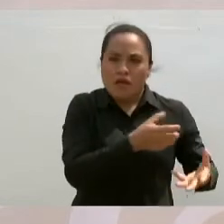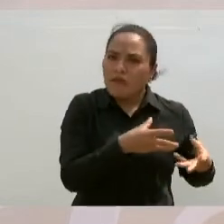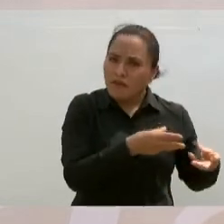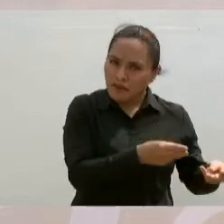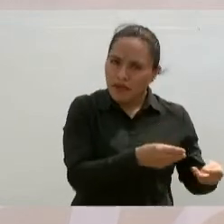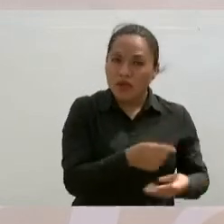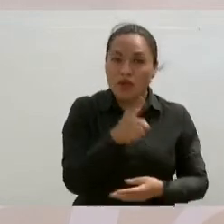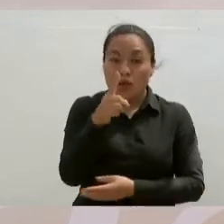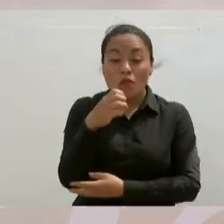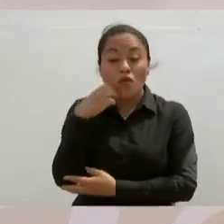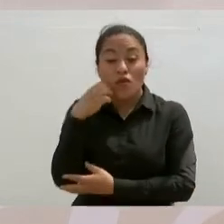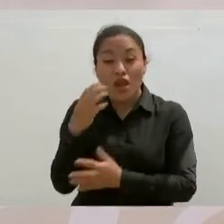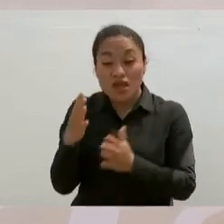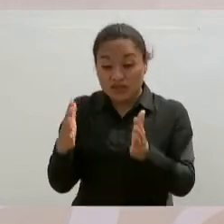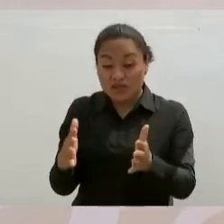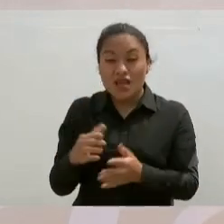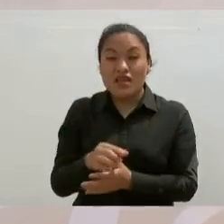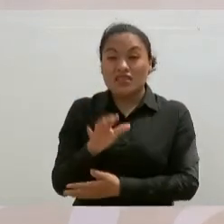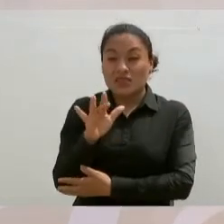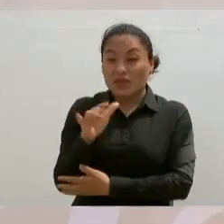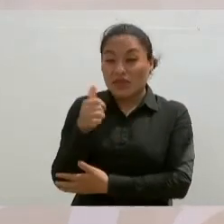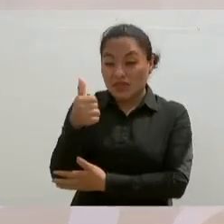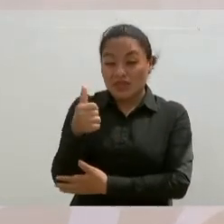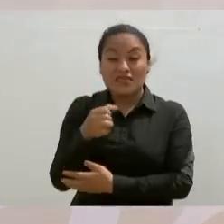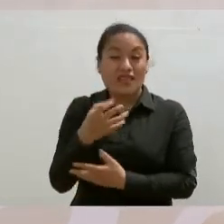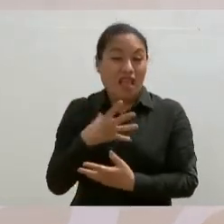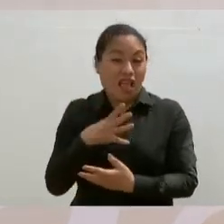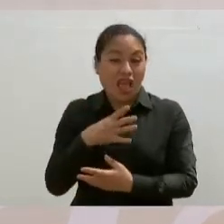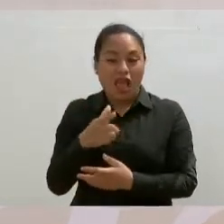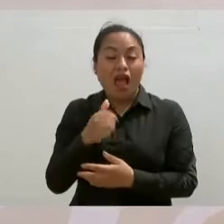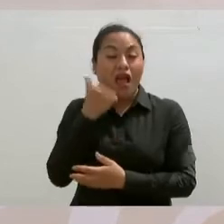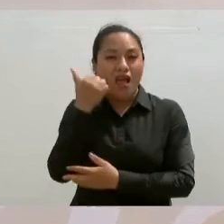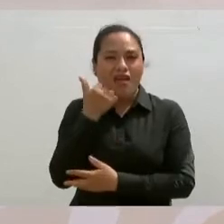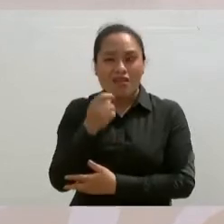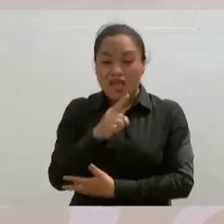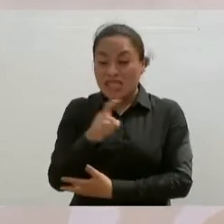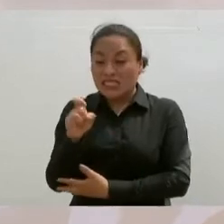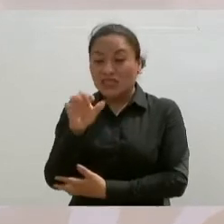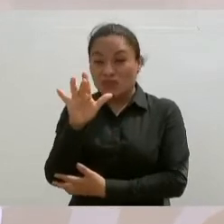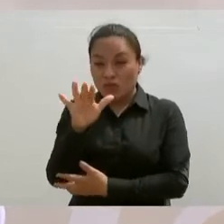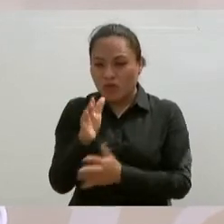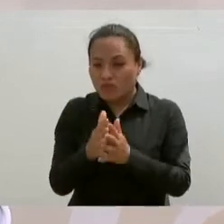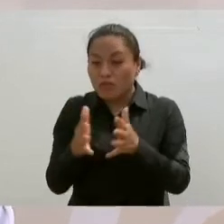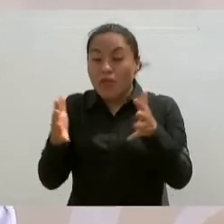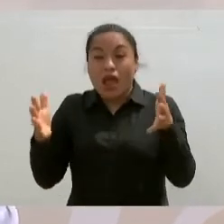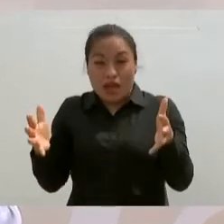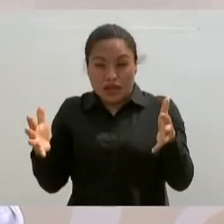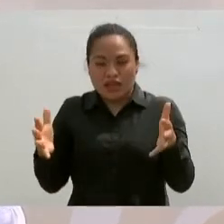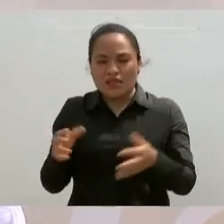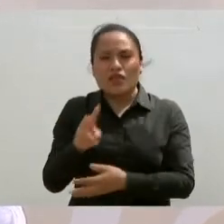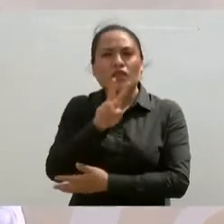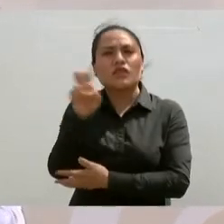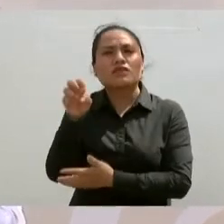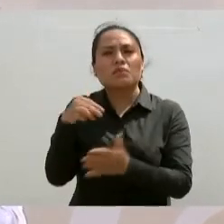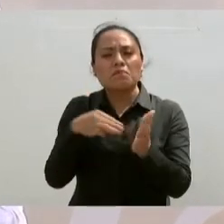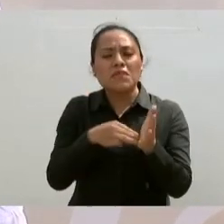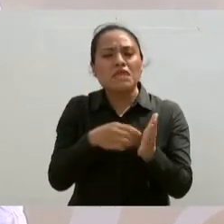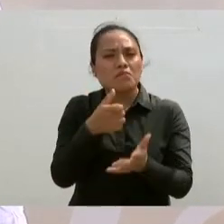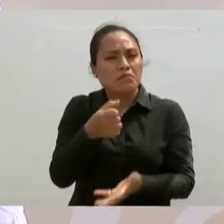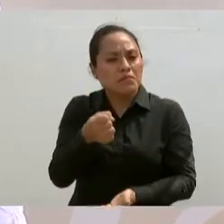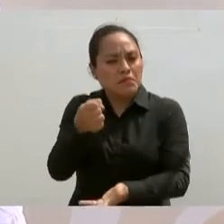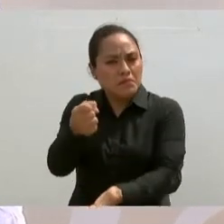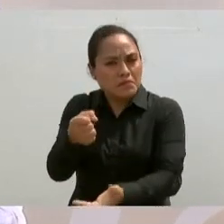Si es una escuela de 51 alumnos a 150 alumnos, son 200 mil.